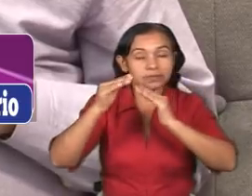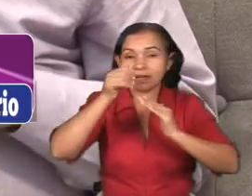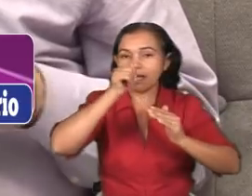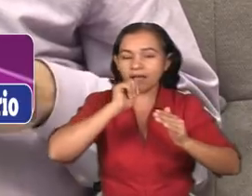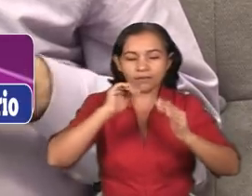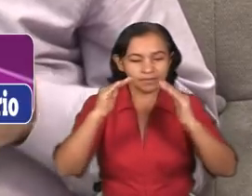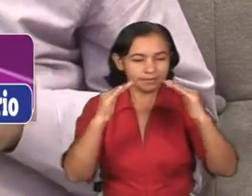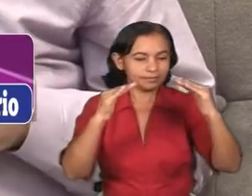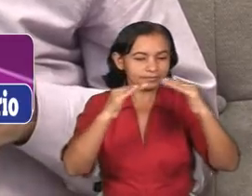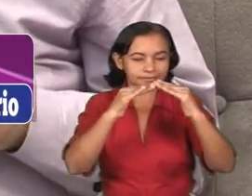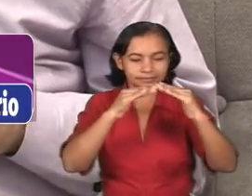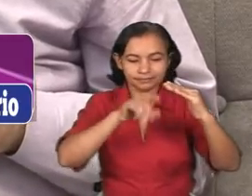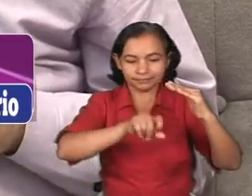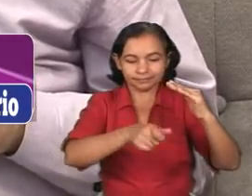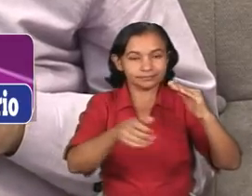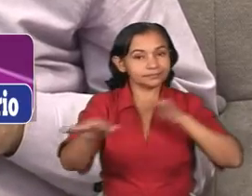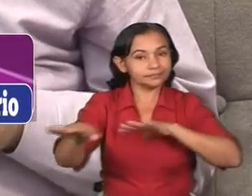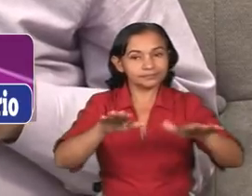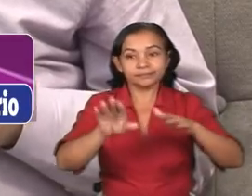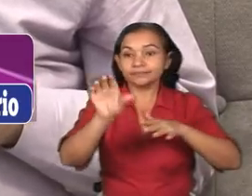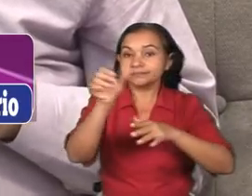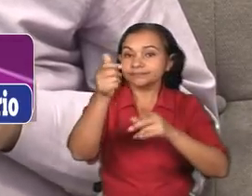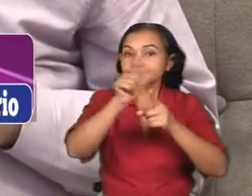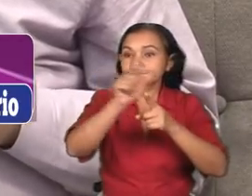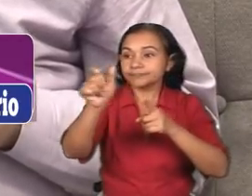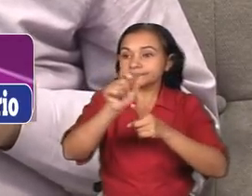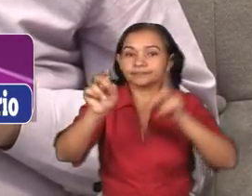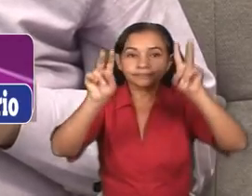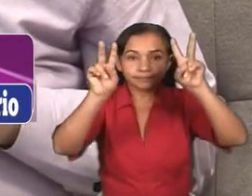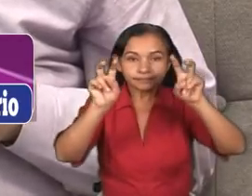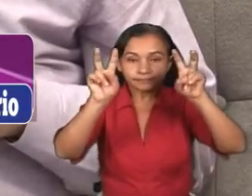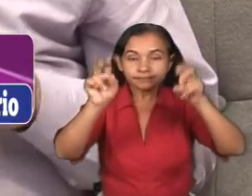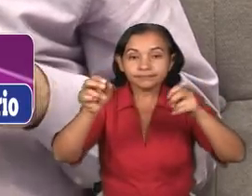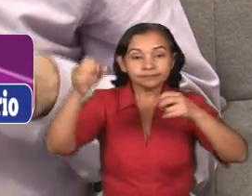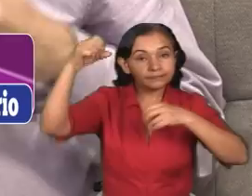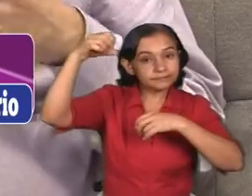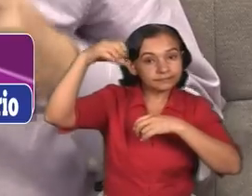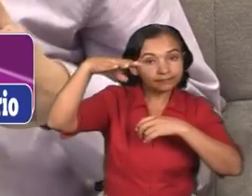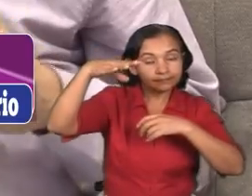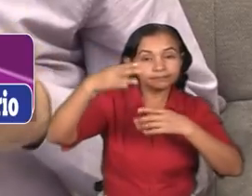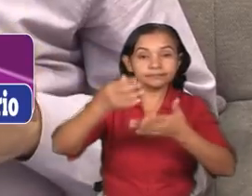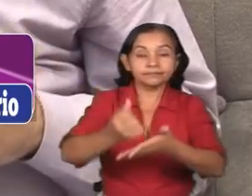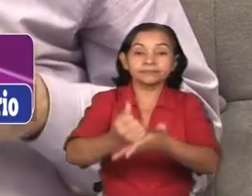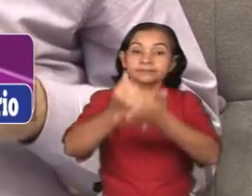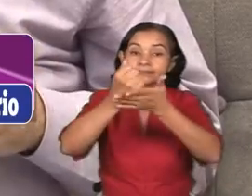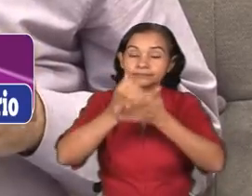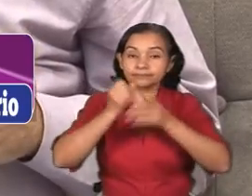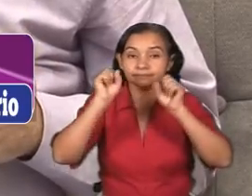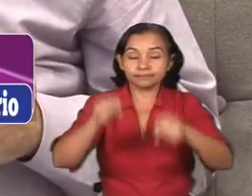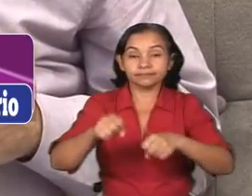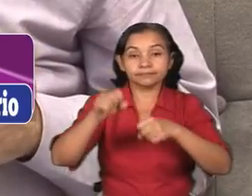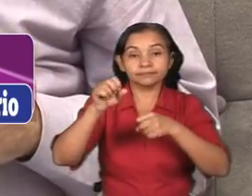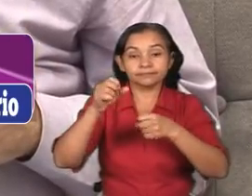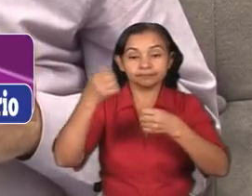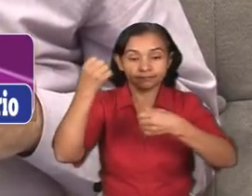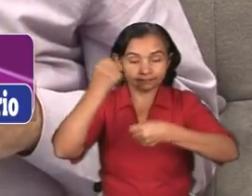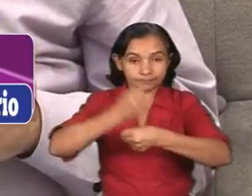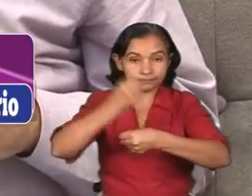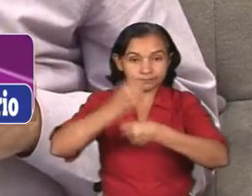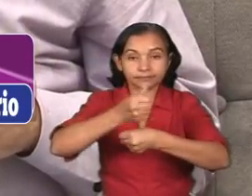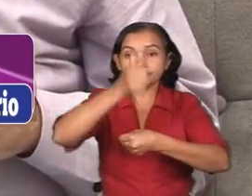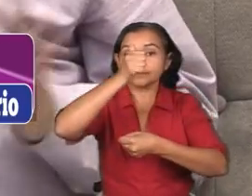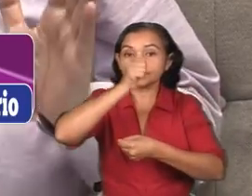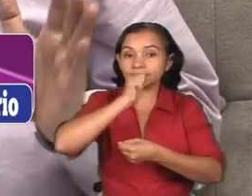casa. El comandante Daniel en los primeros 6 meses resuelve el tema de la energía eléctrica, y eso permite entonces que ENACAL inicie un proceso